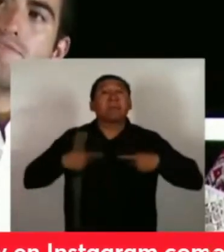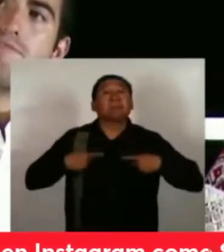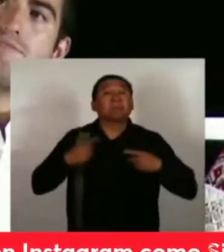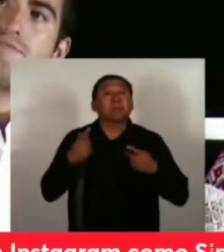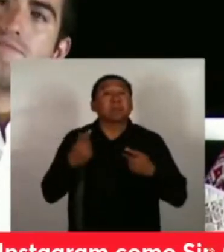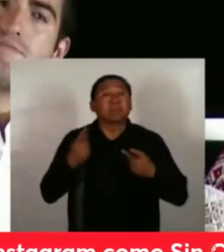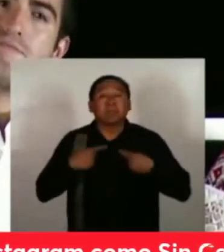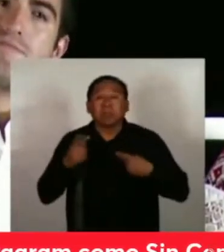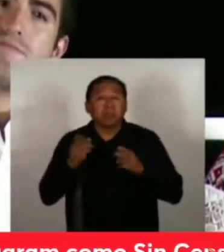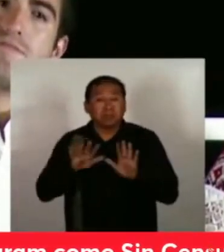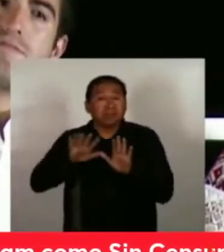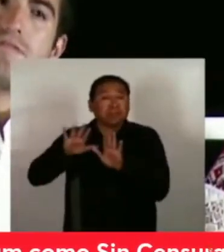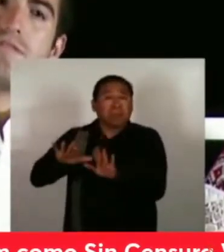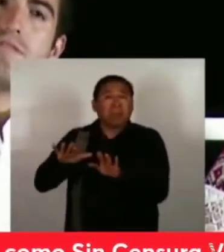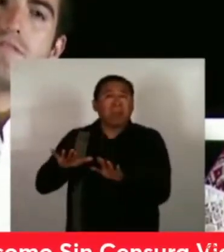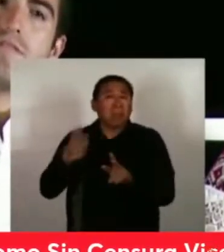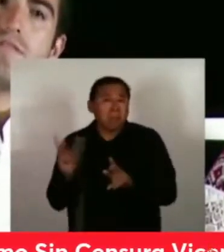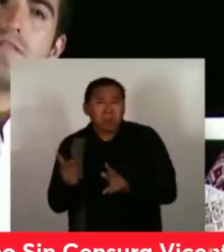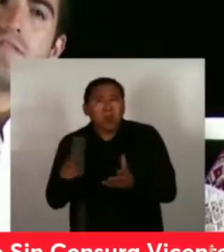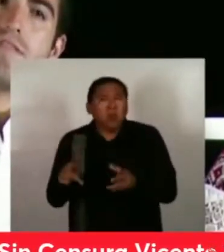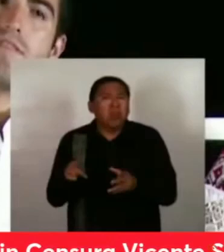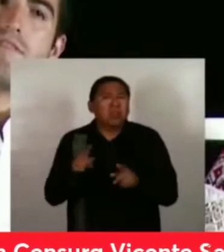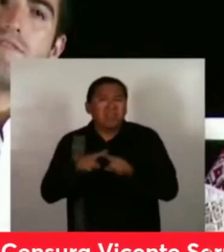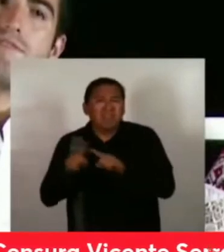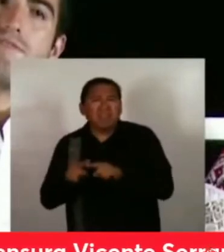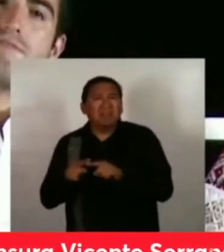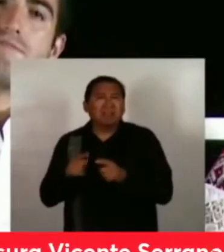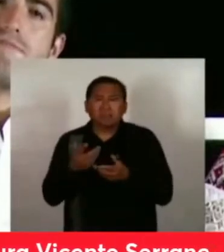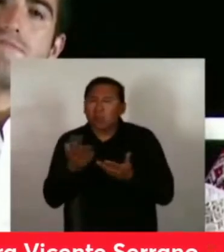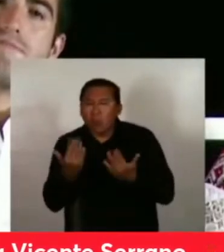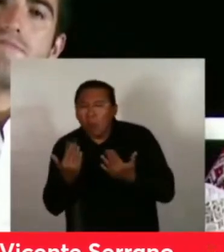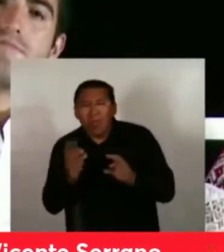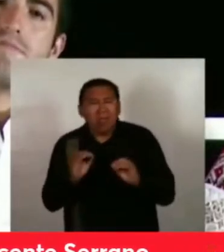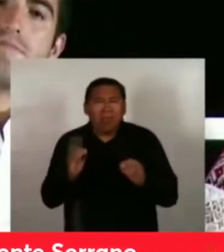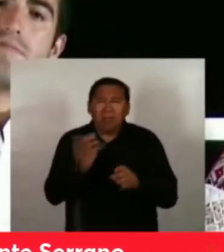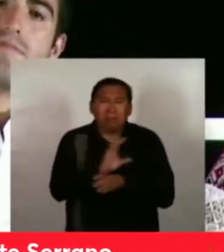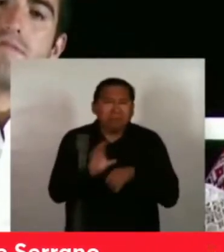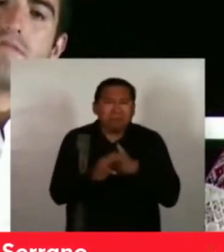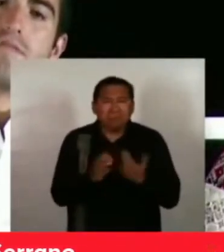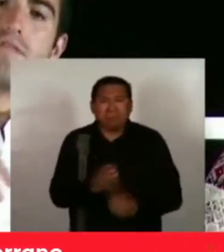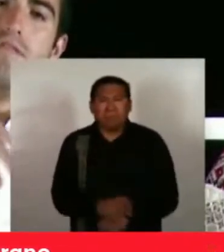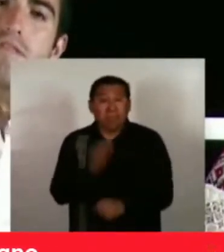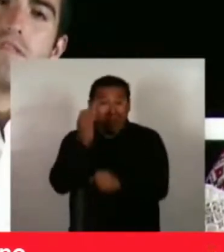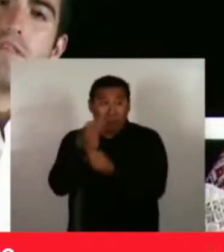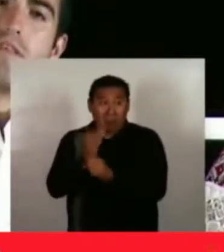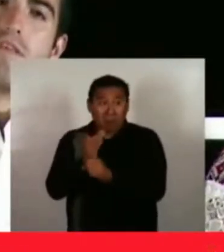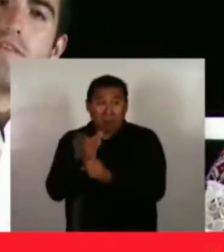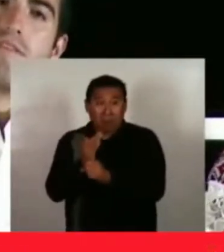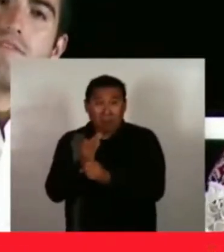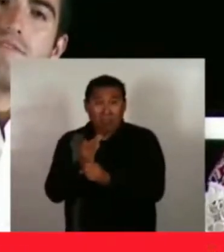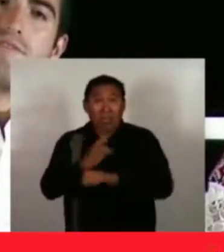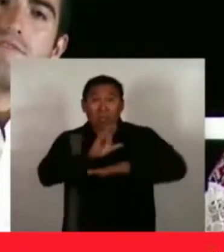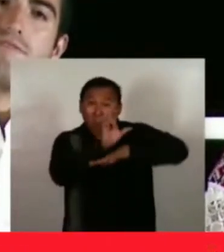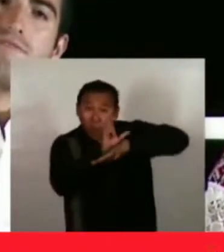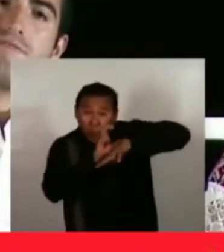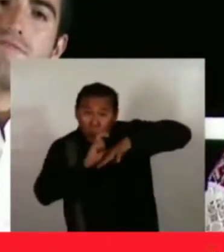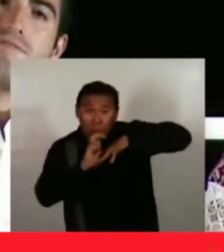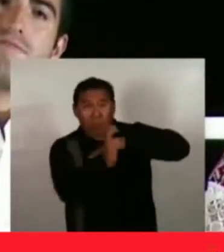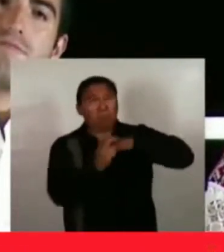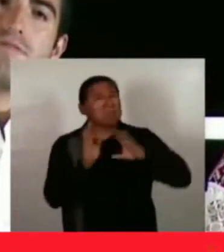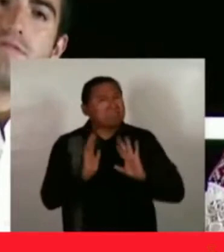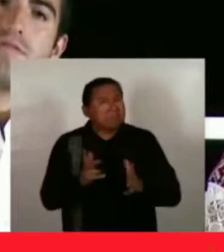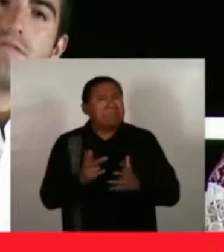dejaron abandonada, la población, con muchas carencias. Entonces, ahora ya se invirtió en el Tren Maya, ha dejado